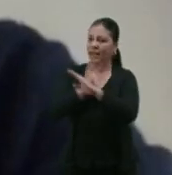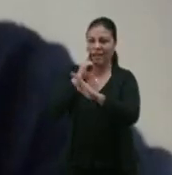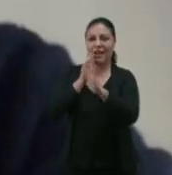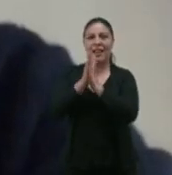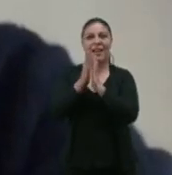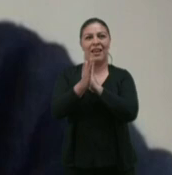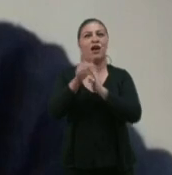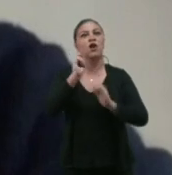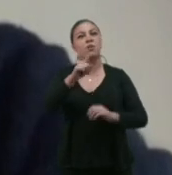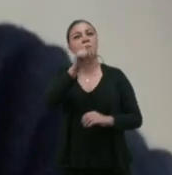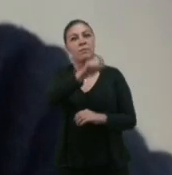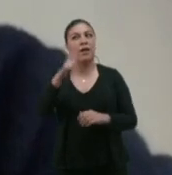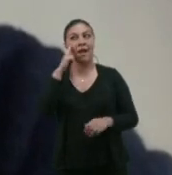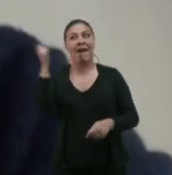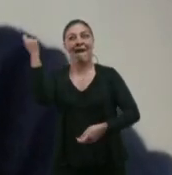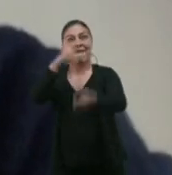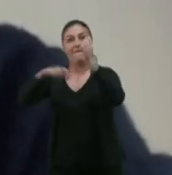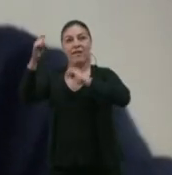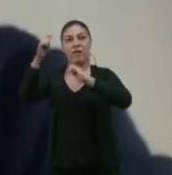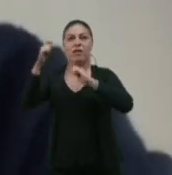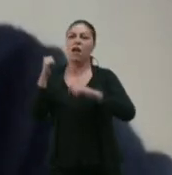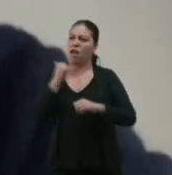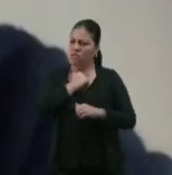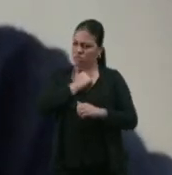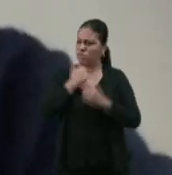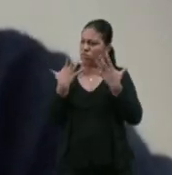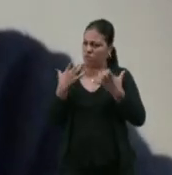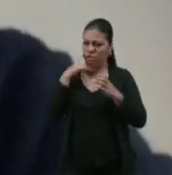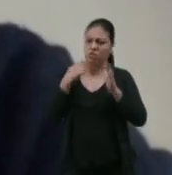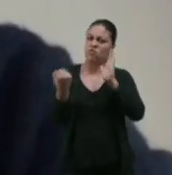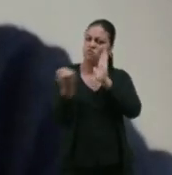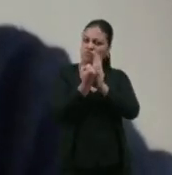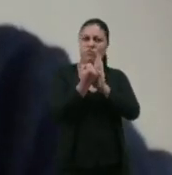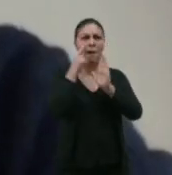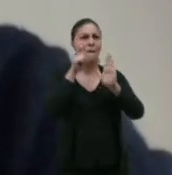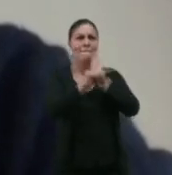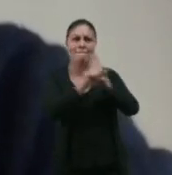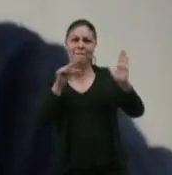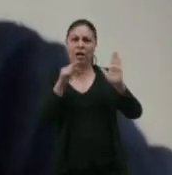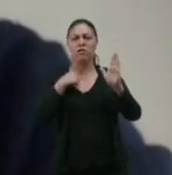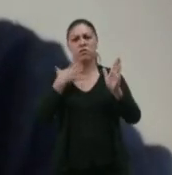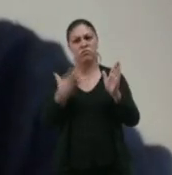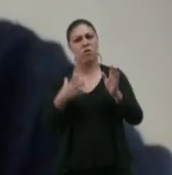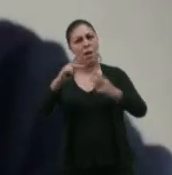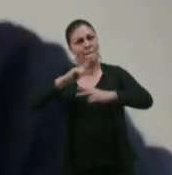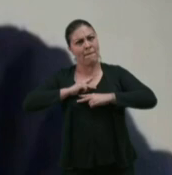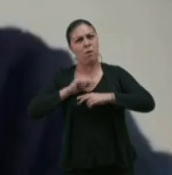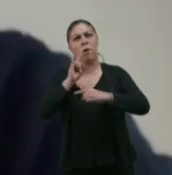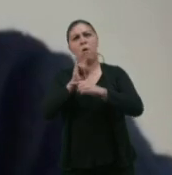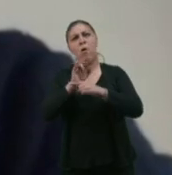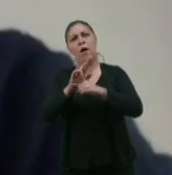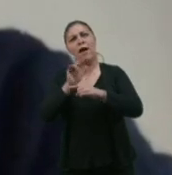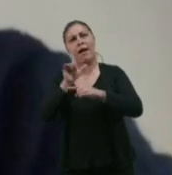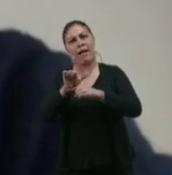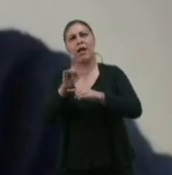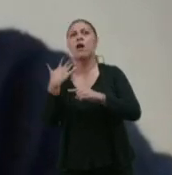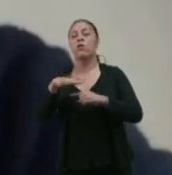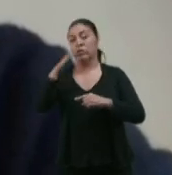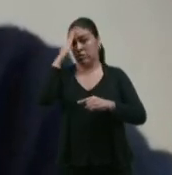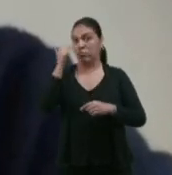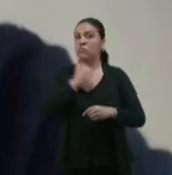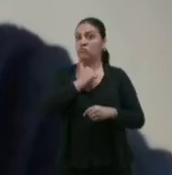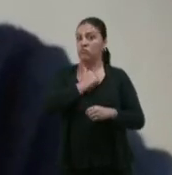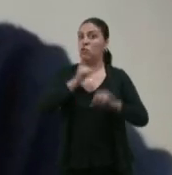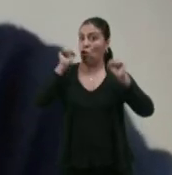además de vender en Mercado Libre, quiere tener su propia identidad, su propia marca, su propio URL. Y con esta herramienta es muy fácil para ellos crearse su